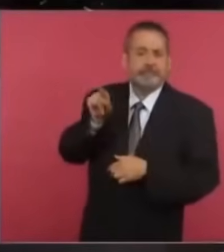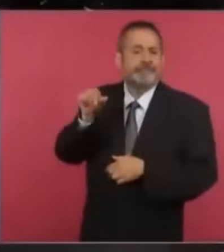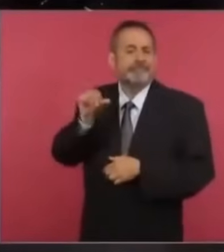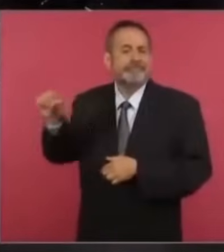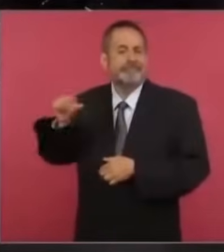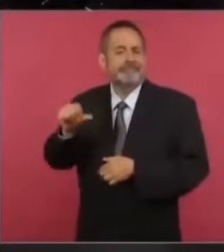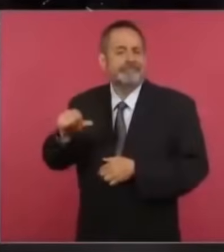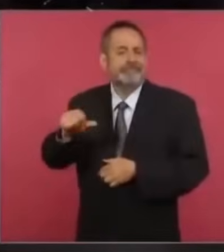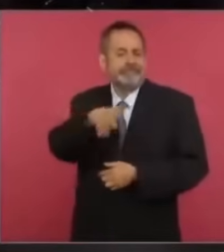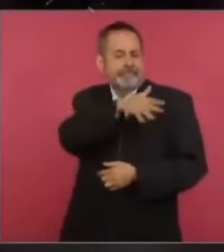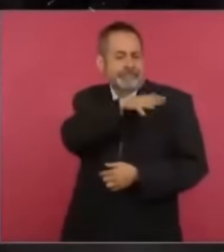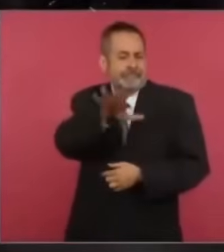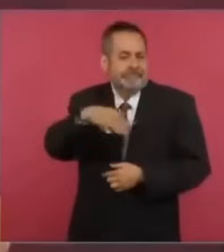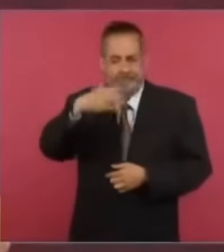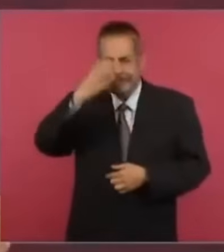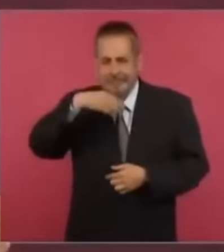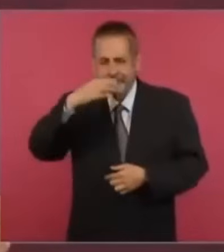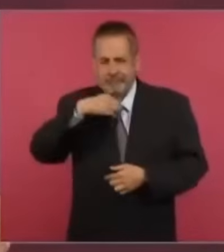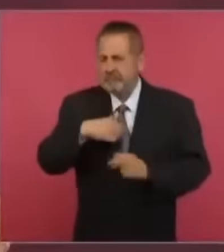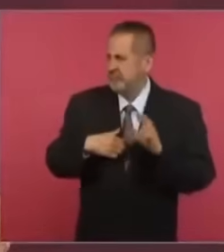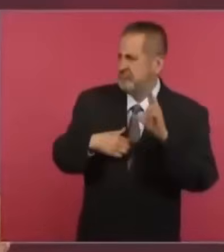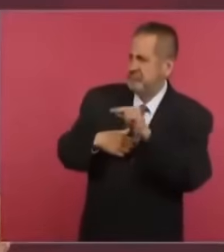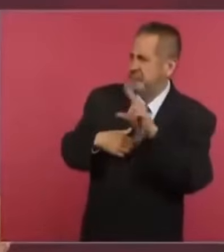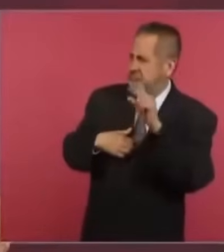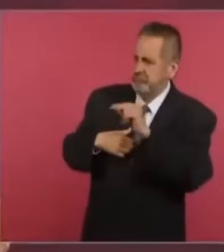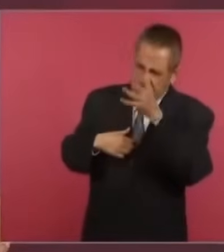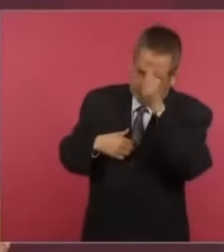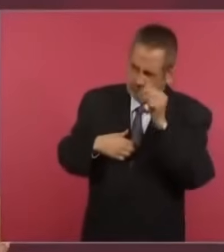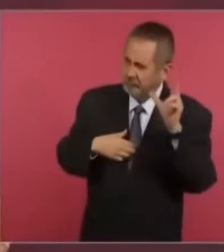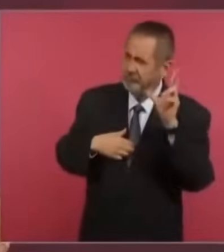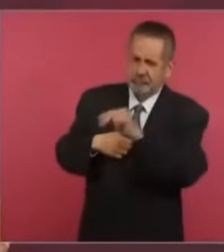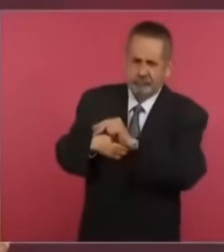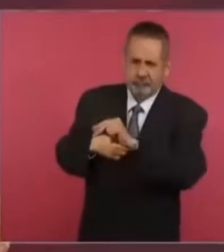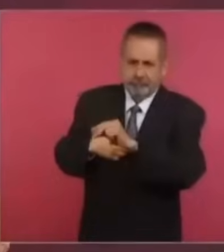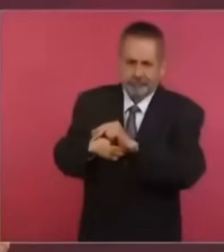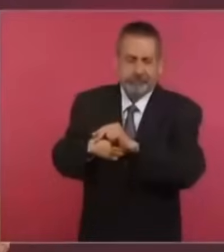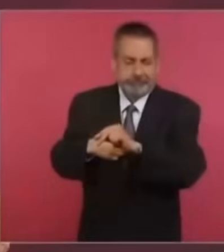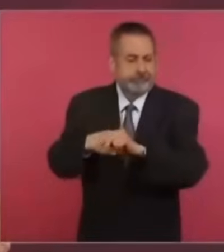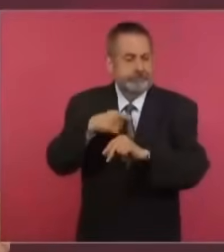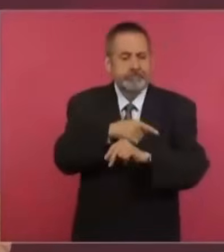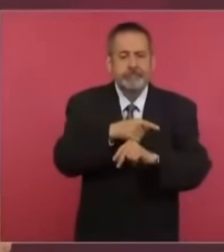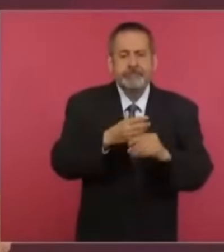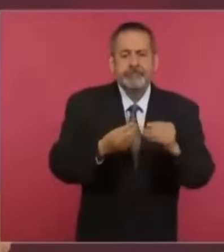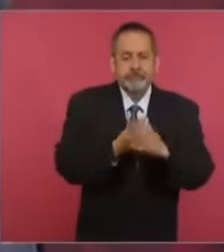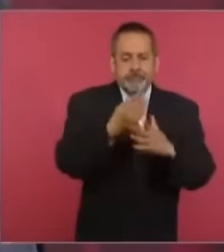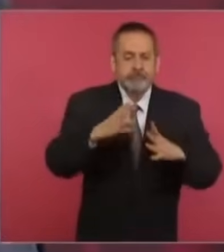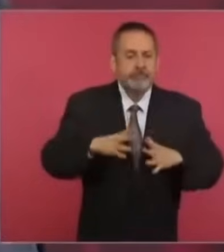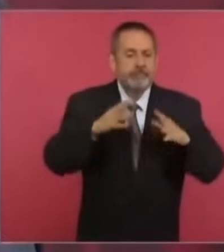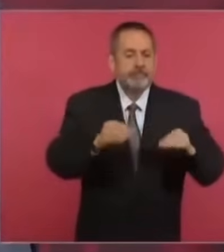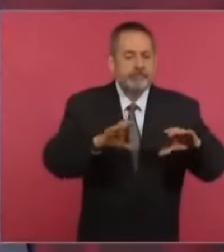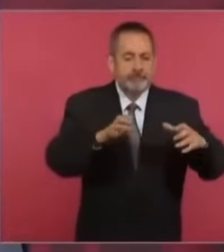Y en específico, nace el PAN